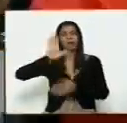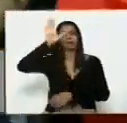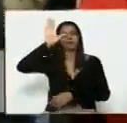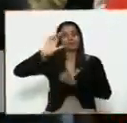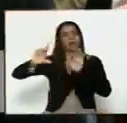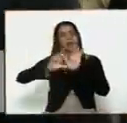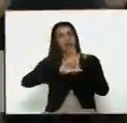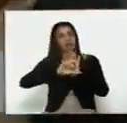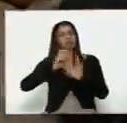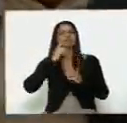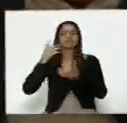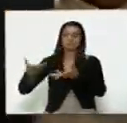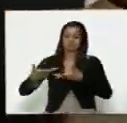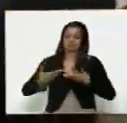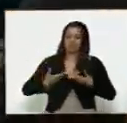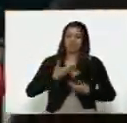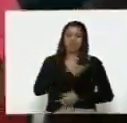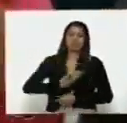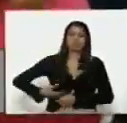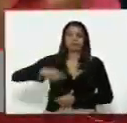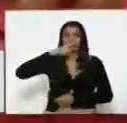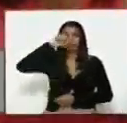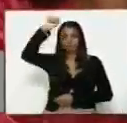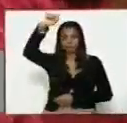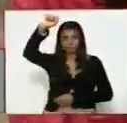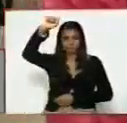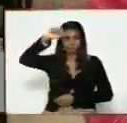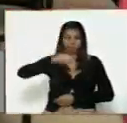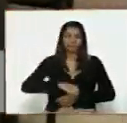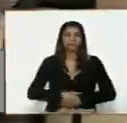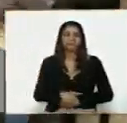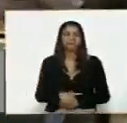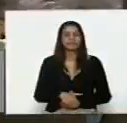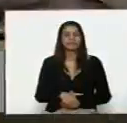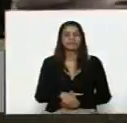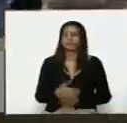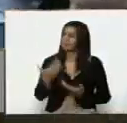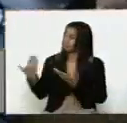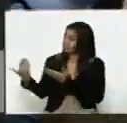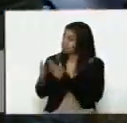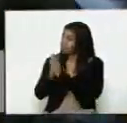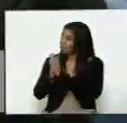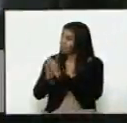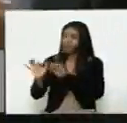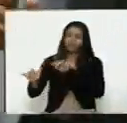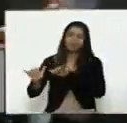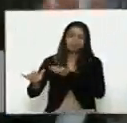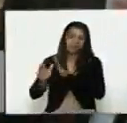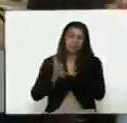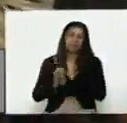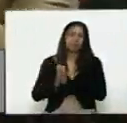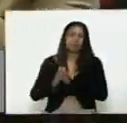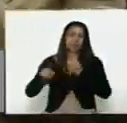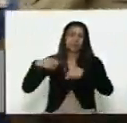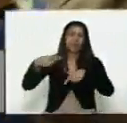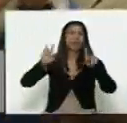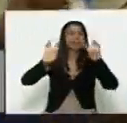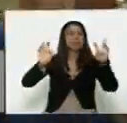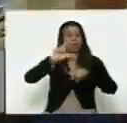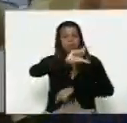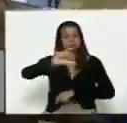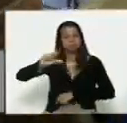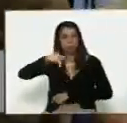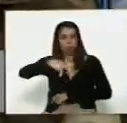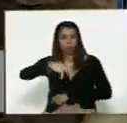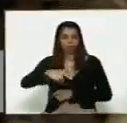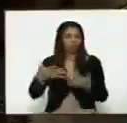mano el presidente Nicolás Maduro. Ciudadano secretario, por favor, sírvase a indicar el siguiente punto del orden del